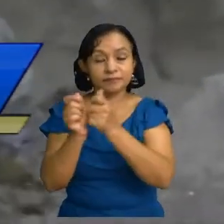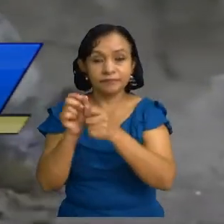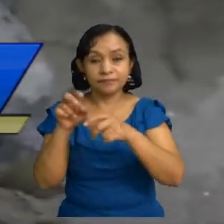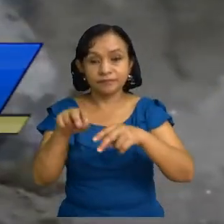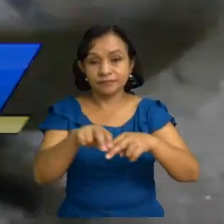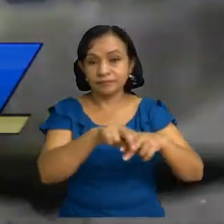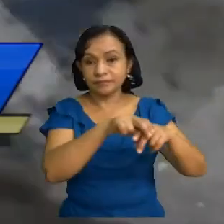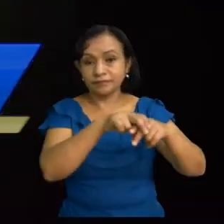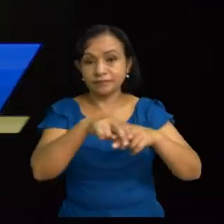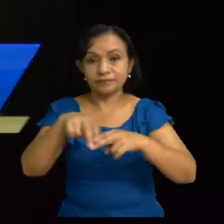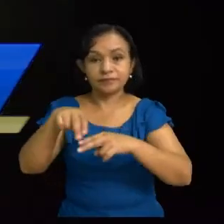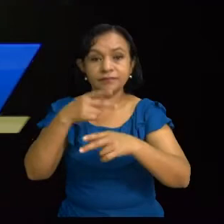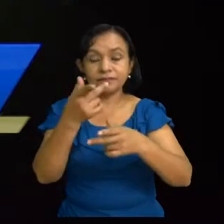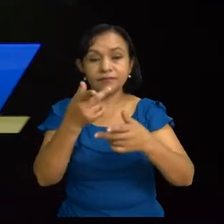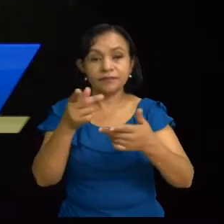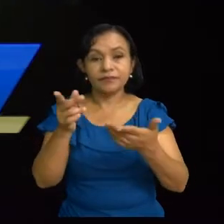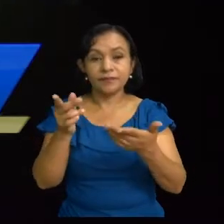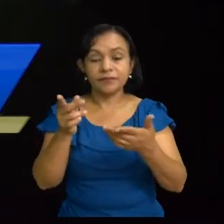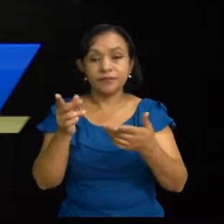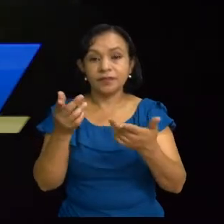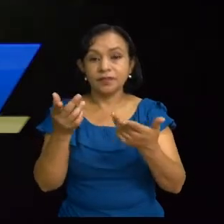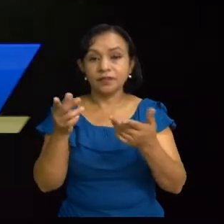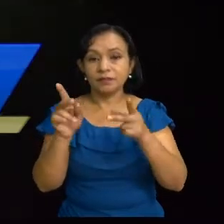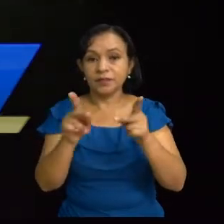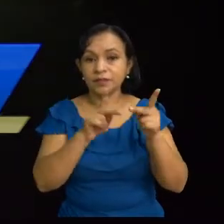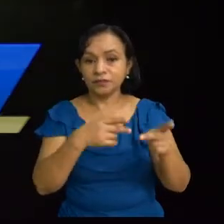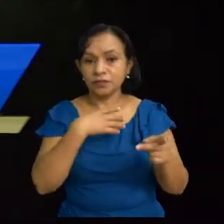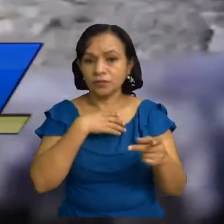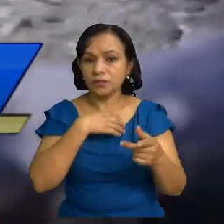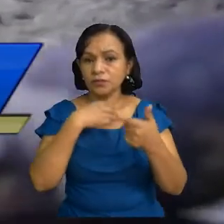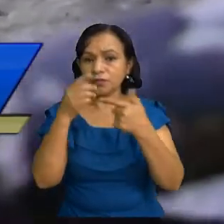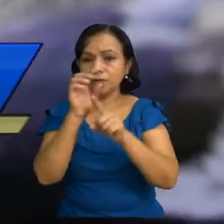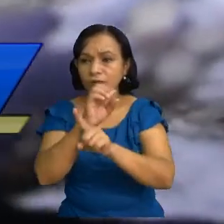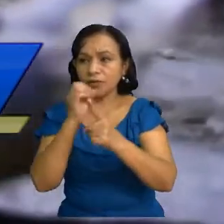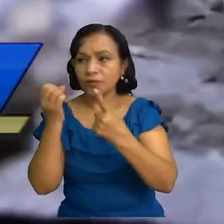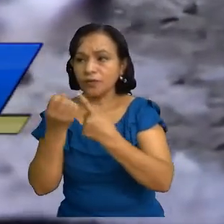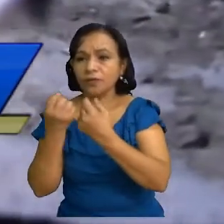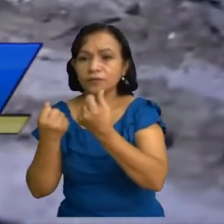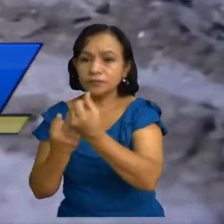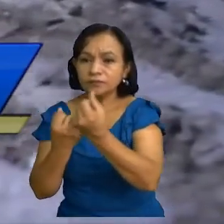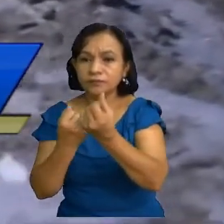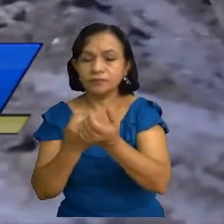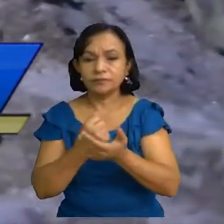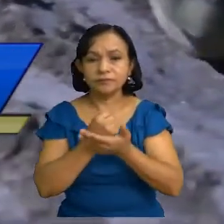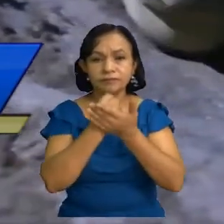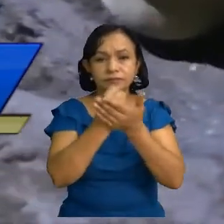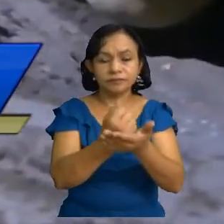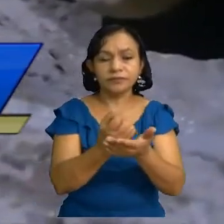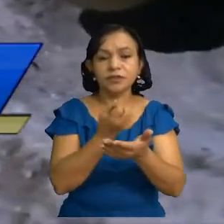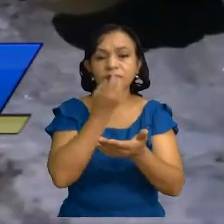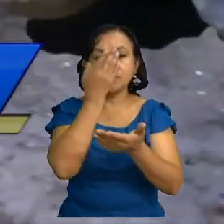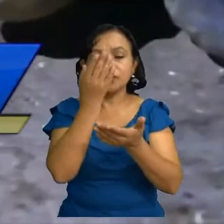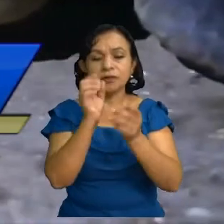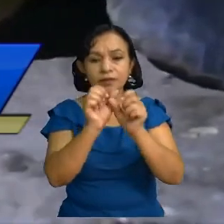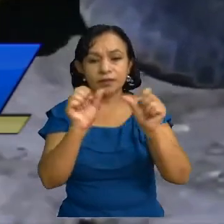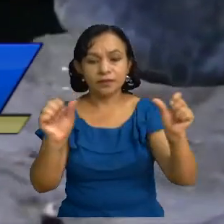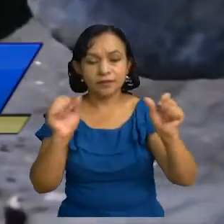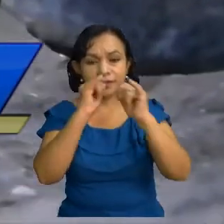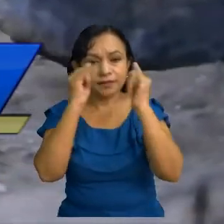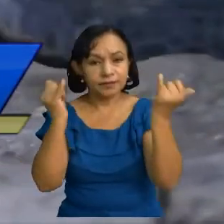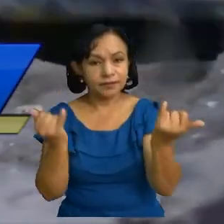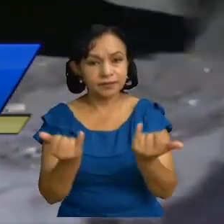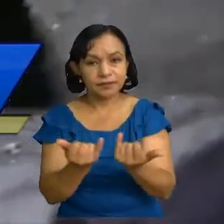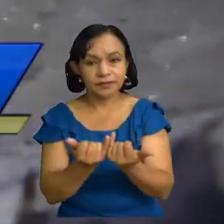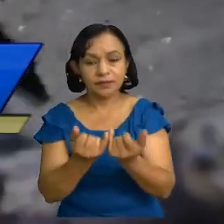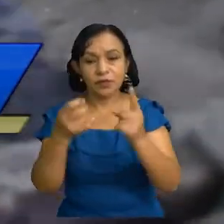es parte de la sociedad civil así como otras organizaciones como flora y fauna internacional como los mismos